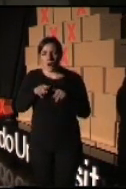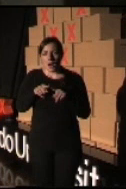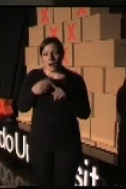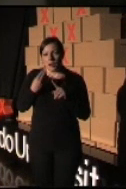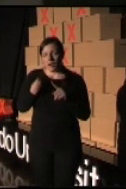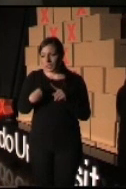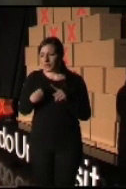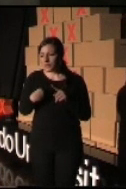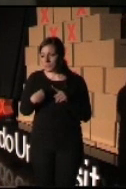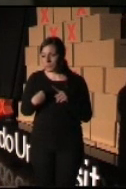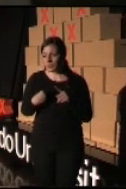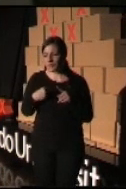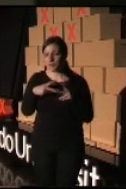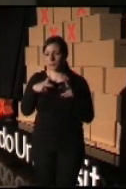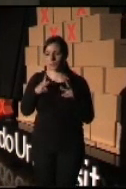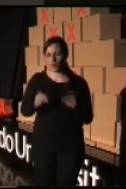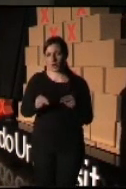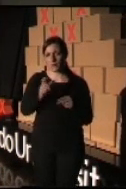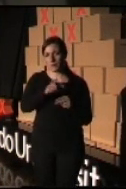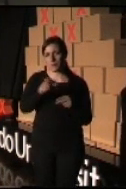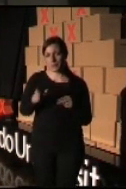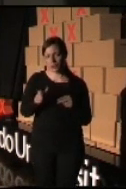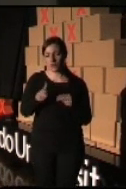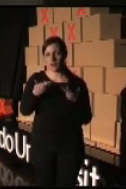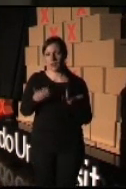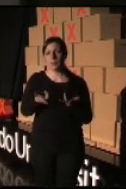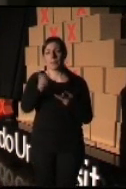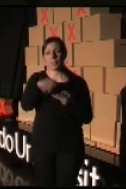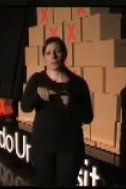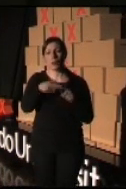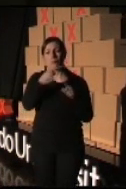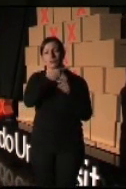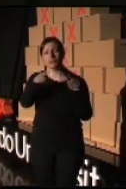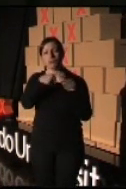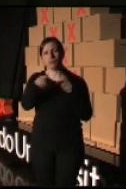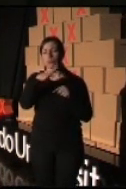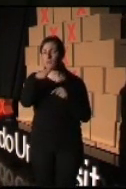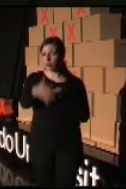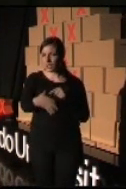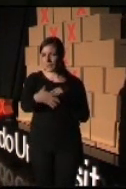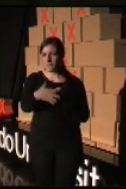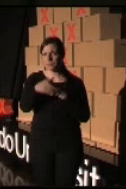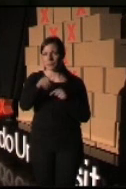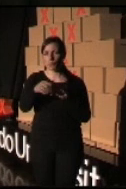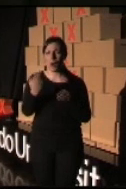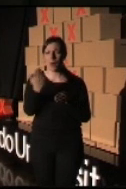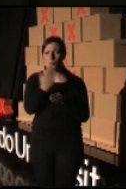los pacientes. Y bien, ¿por qué tantas diferencias? ¿Por qué tantas mutaciones?